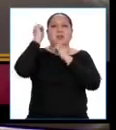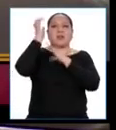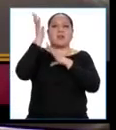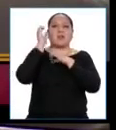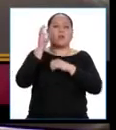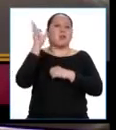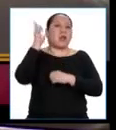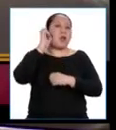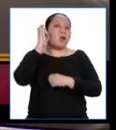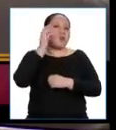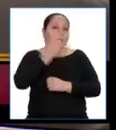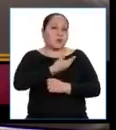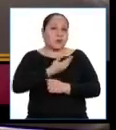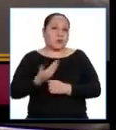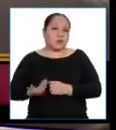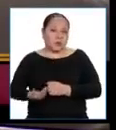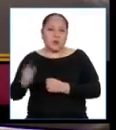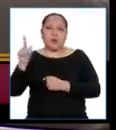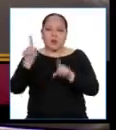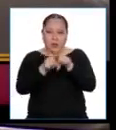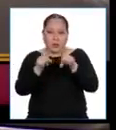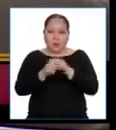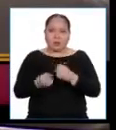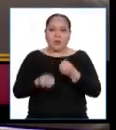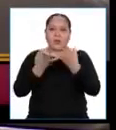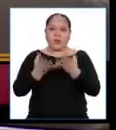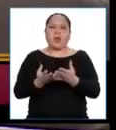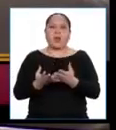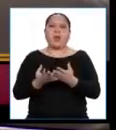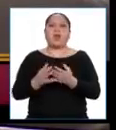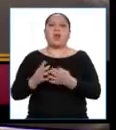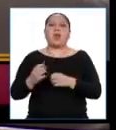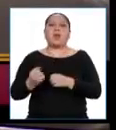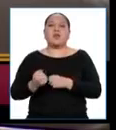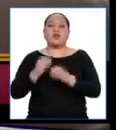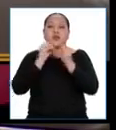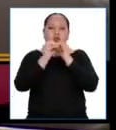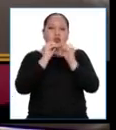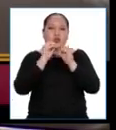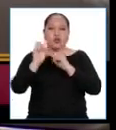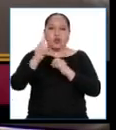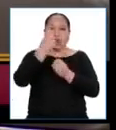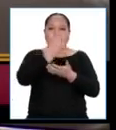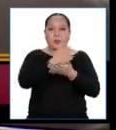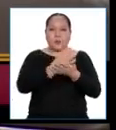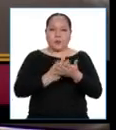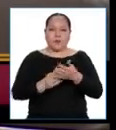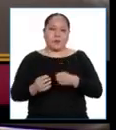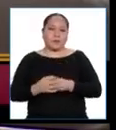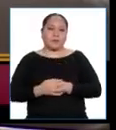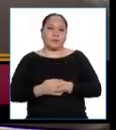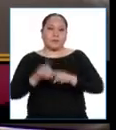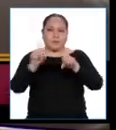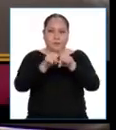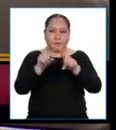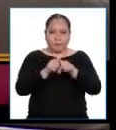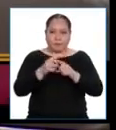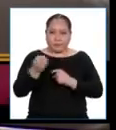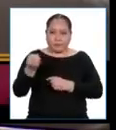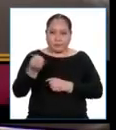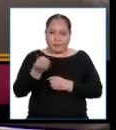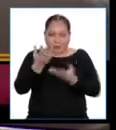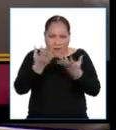también al presidente que se va a dar refuerzo al primer nivel. También queremos el